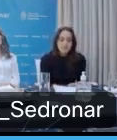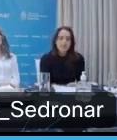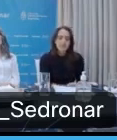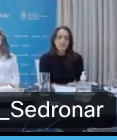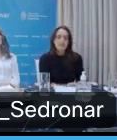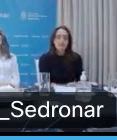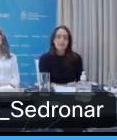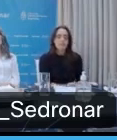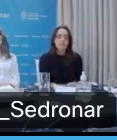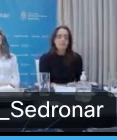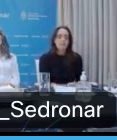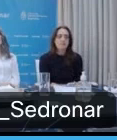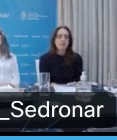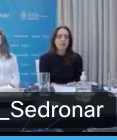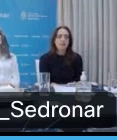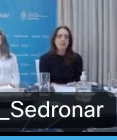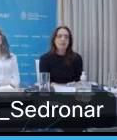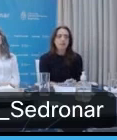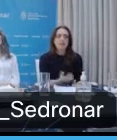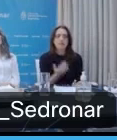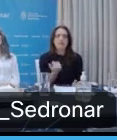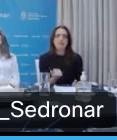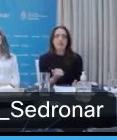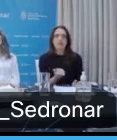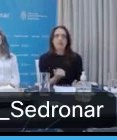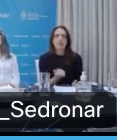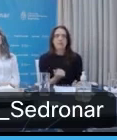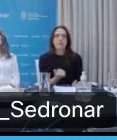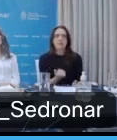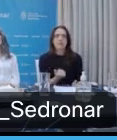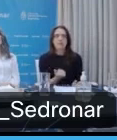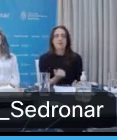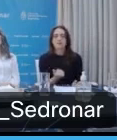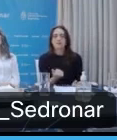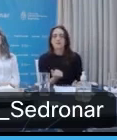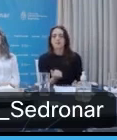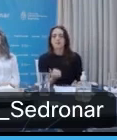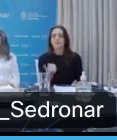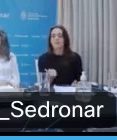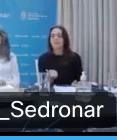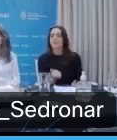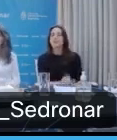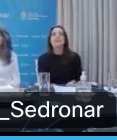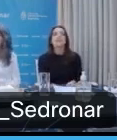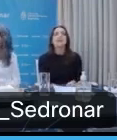Y ya para empezar a pensar en algunas... seguimos adelante.